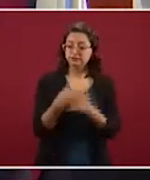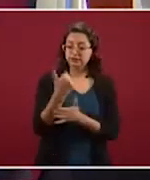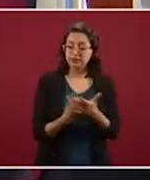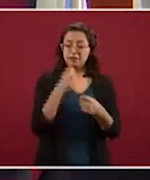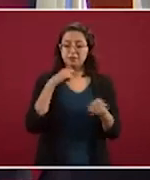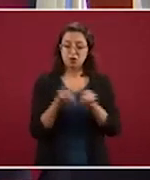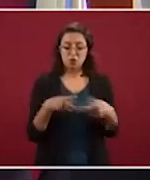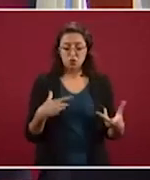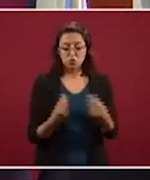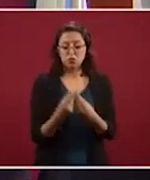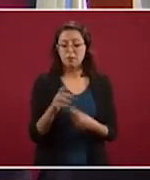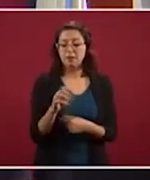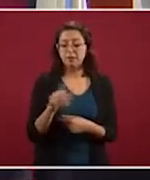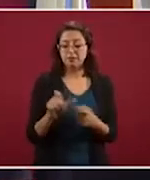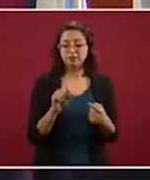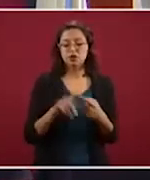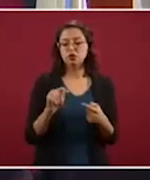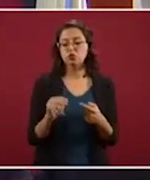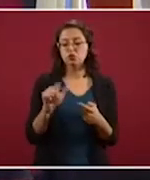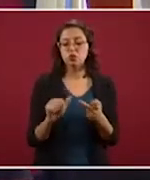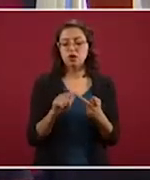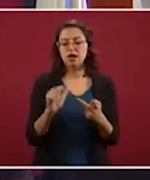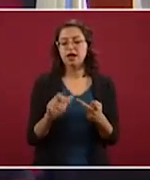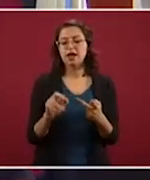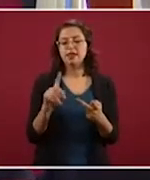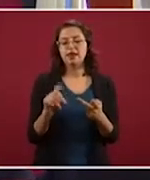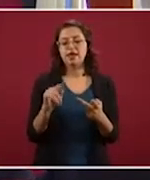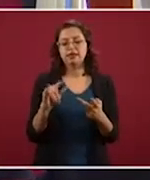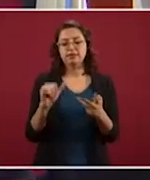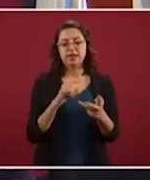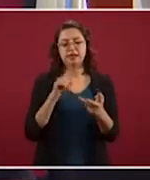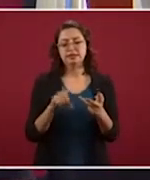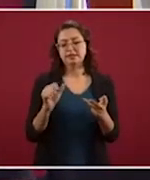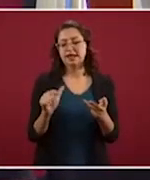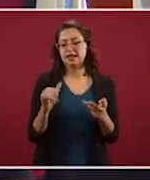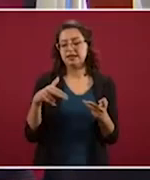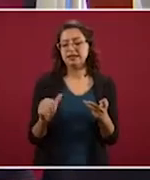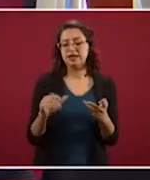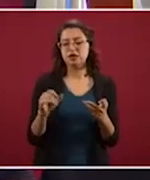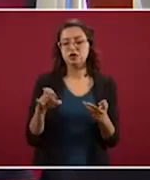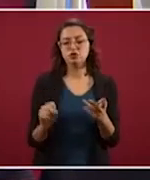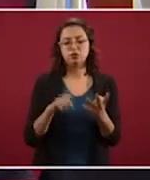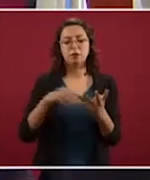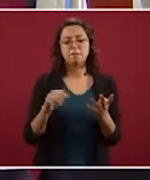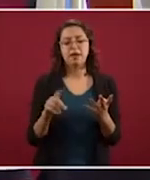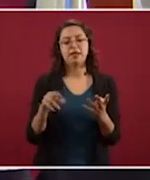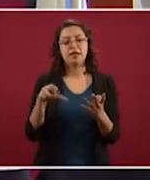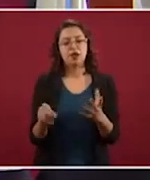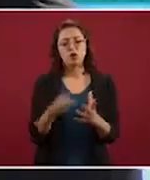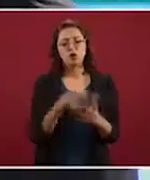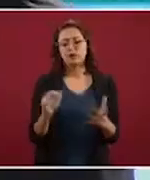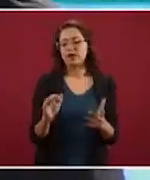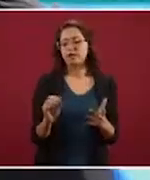Pemex: Tula, Cadereyta, Minatitlán, Salina Cruz, Madero y Reforma, con una inversión